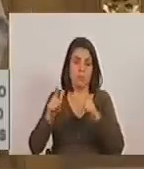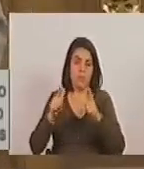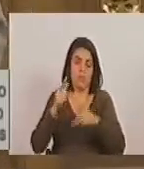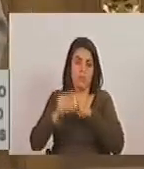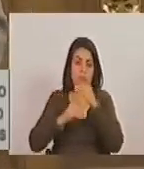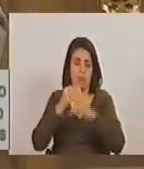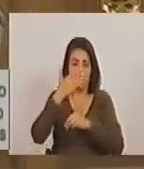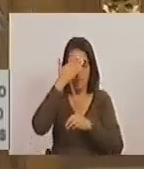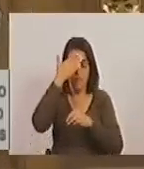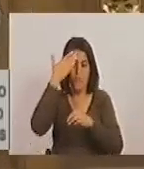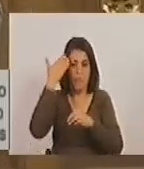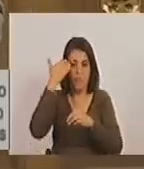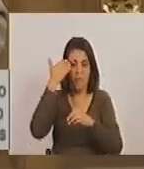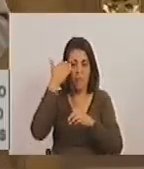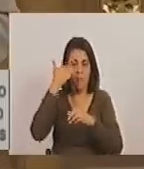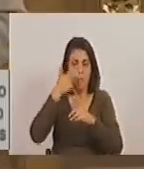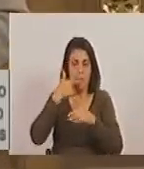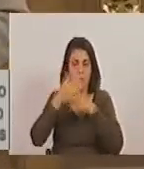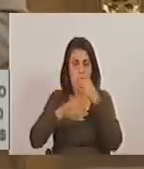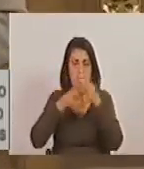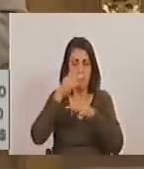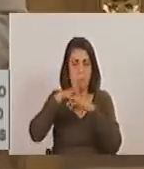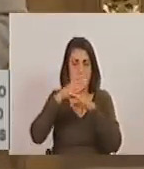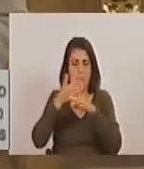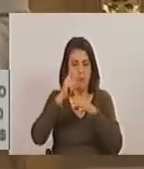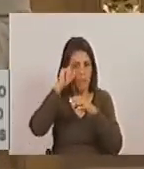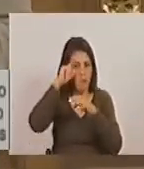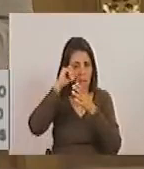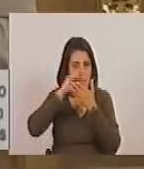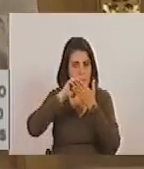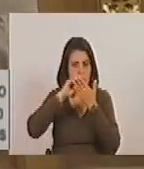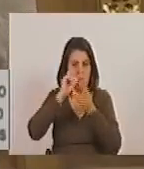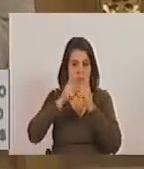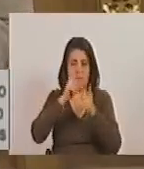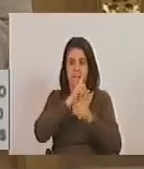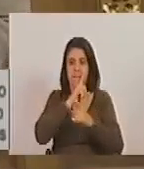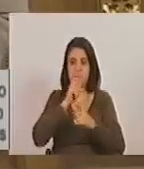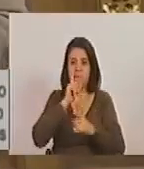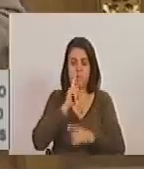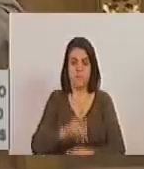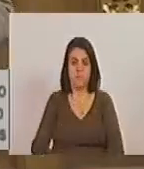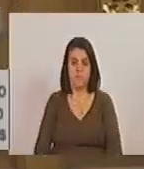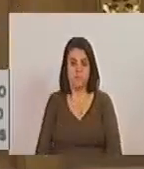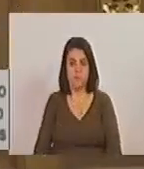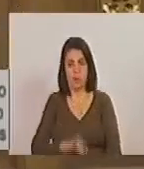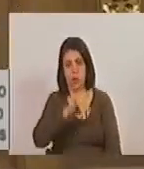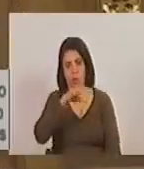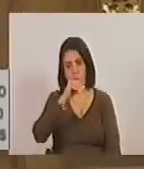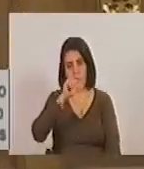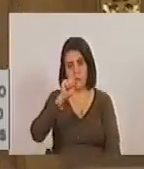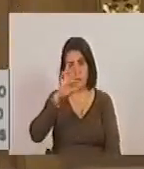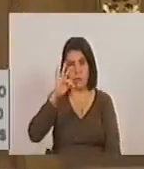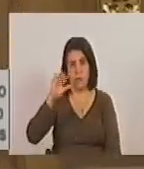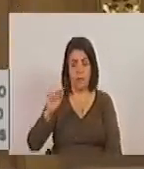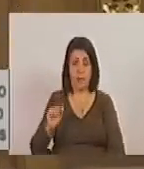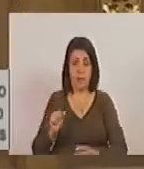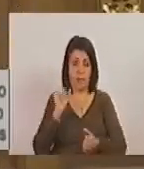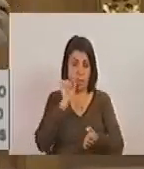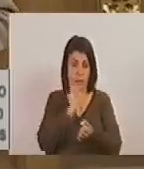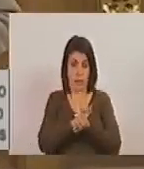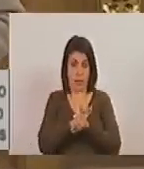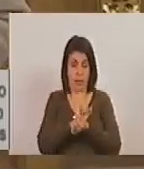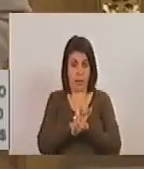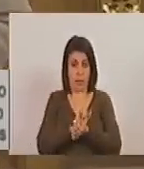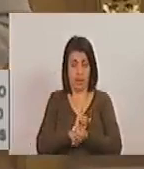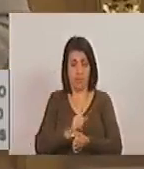premeditadamente olvidados. Hablo, para rememorar algunos, por ejemplo, de Josefa Meneses, una esclava mulata de